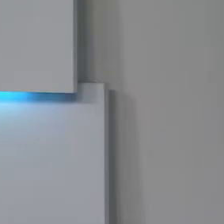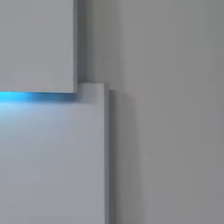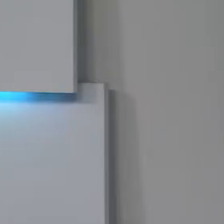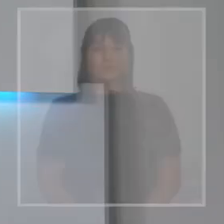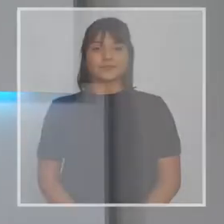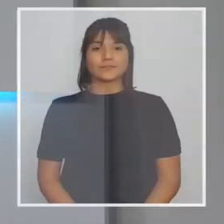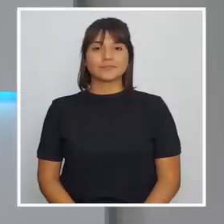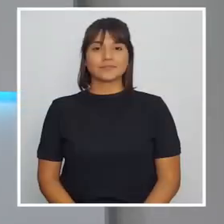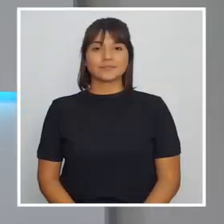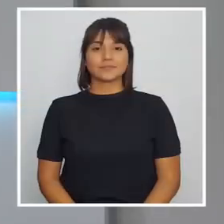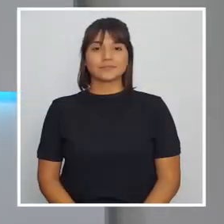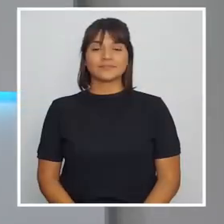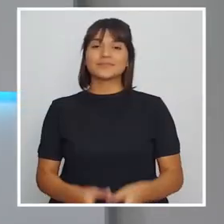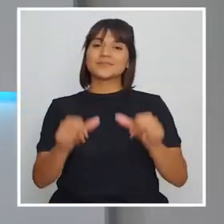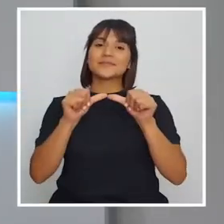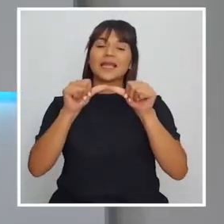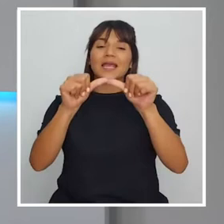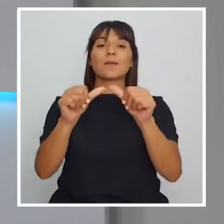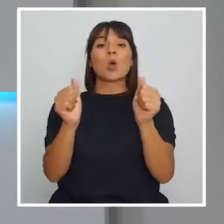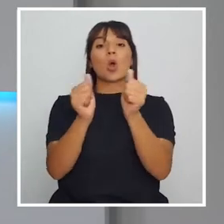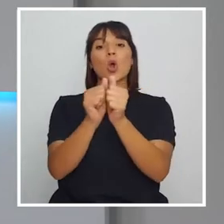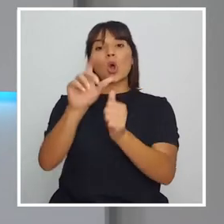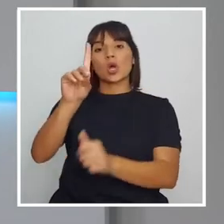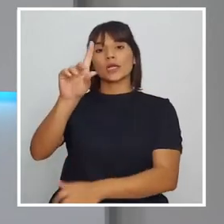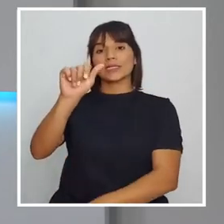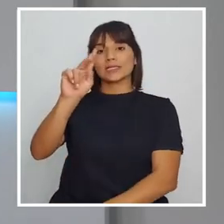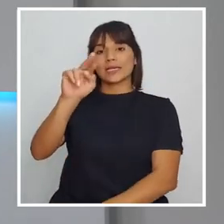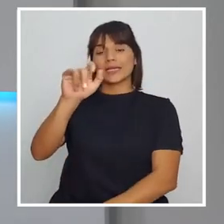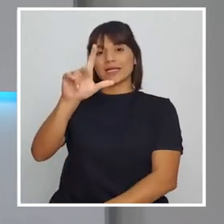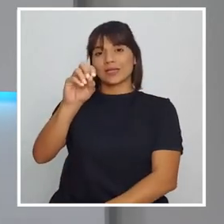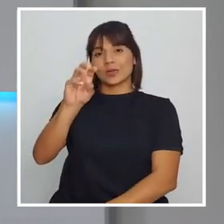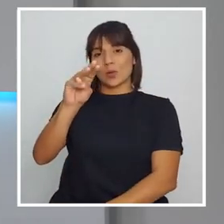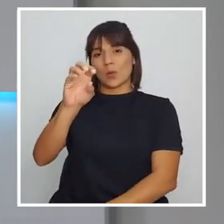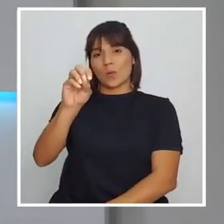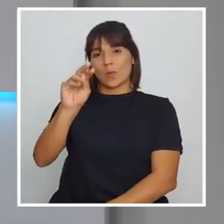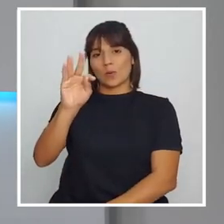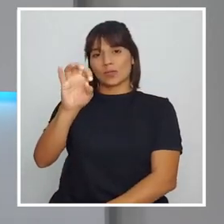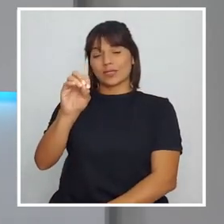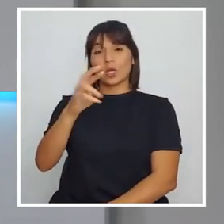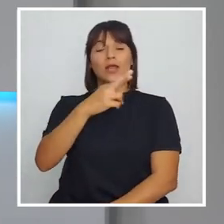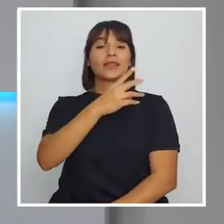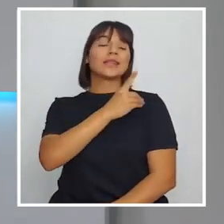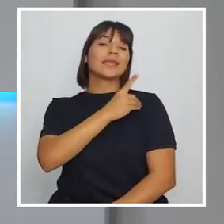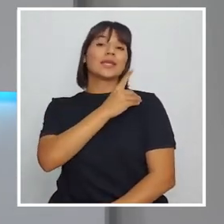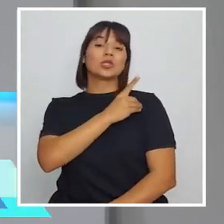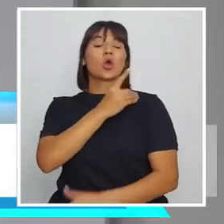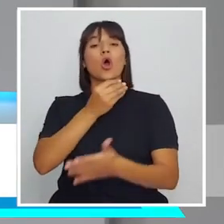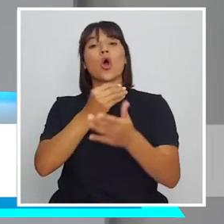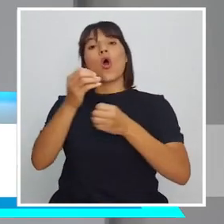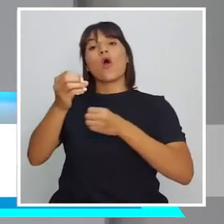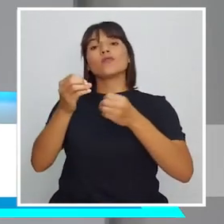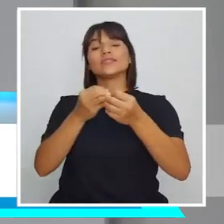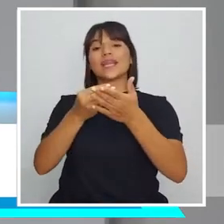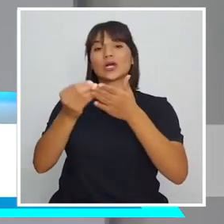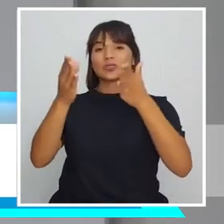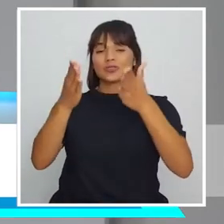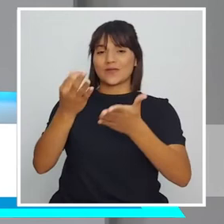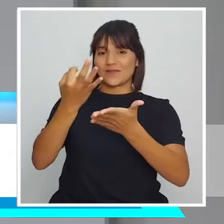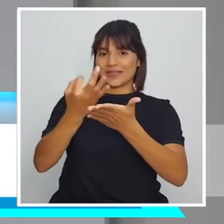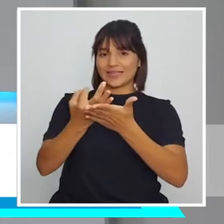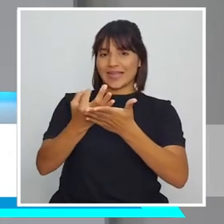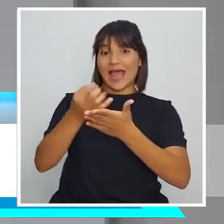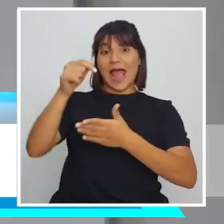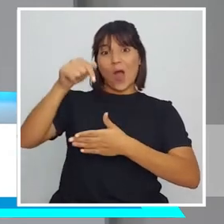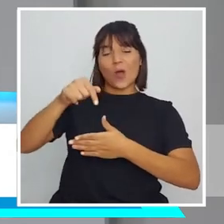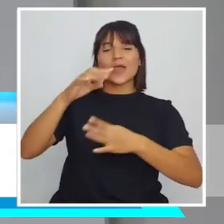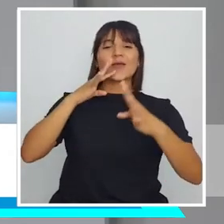Continuamos con don Danilo Montero, él es el director de la Oficina del Consumidor Financiero y hoy conversamos sobre el